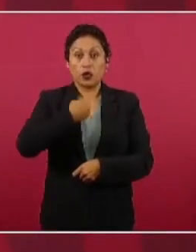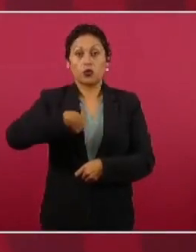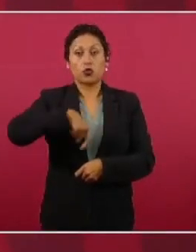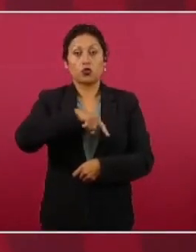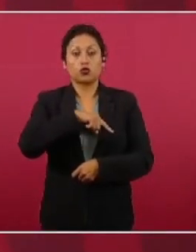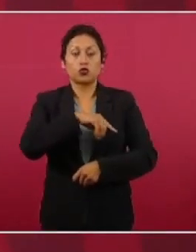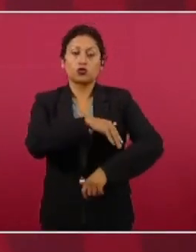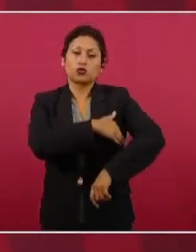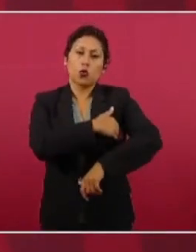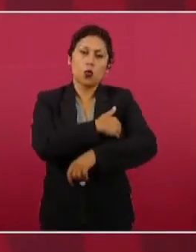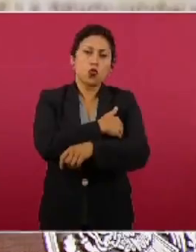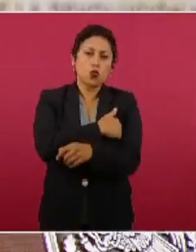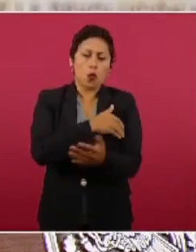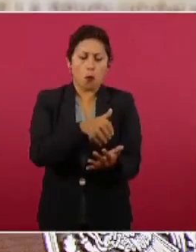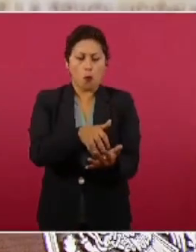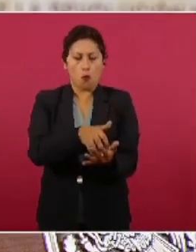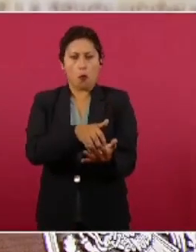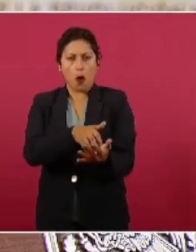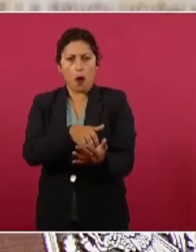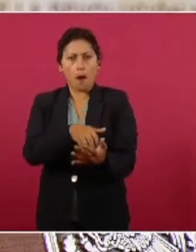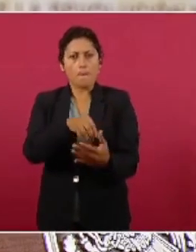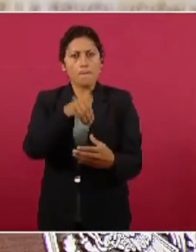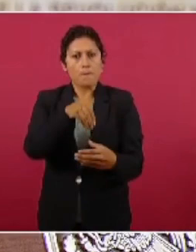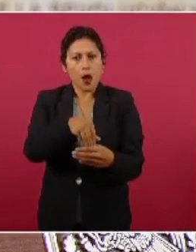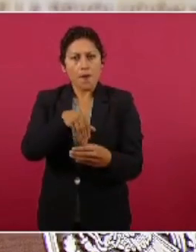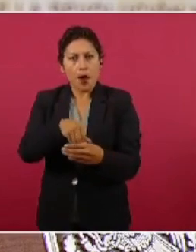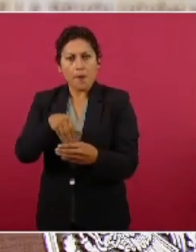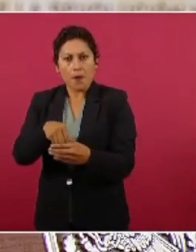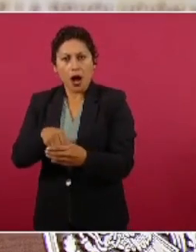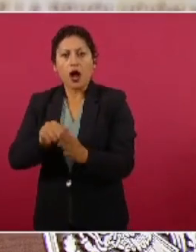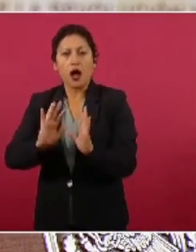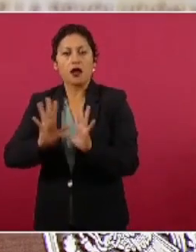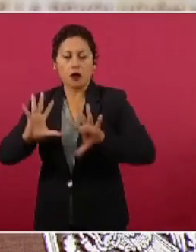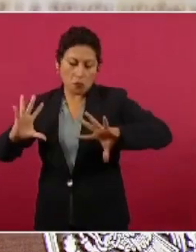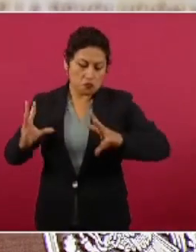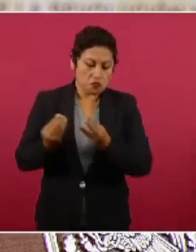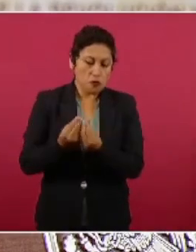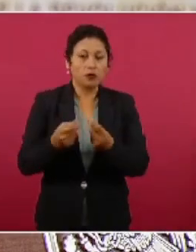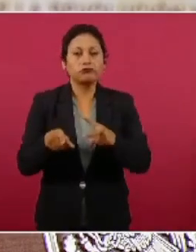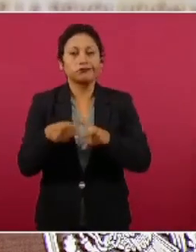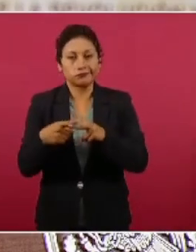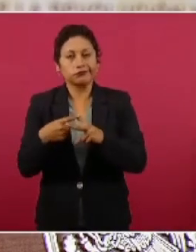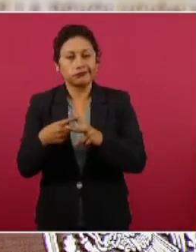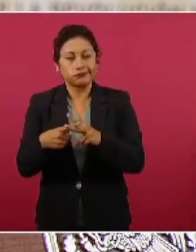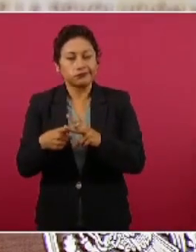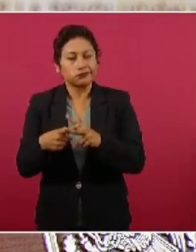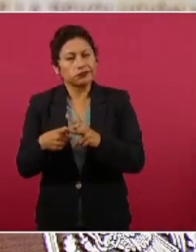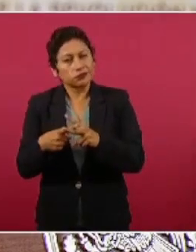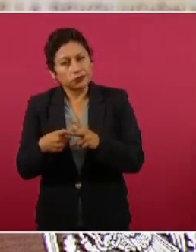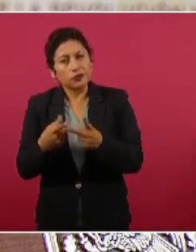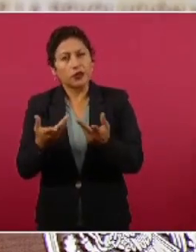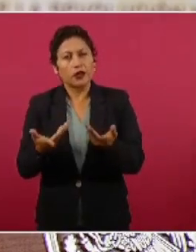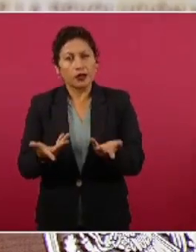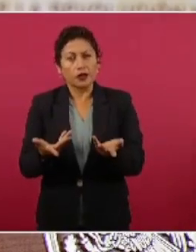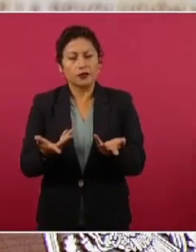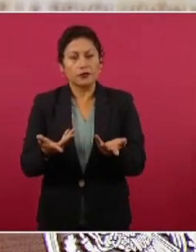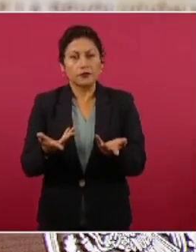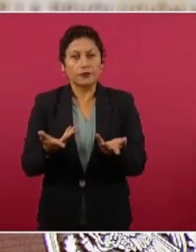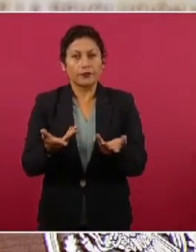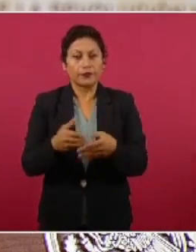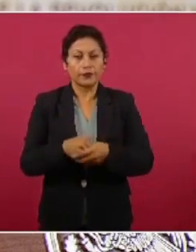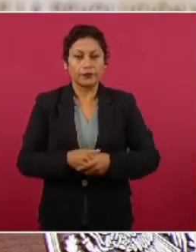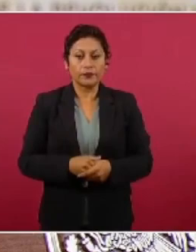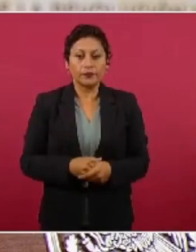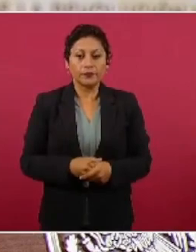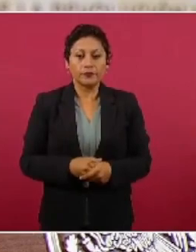podemos hacer la cuenta, pero ya podemos estar en el tiempo que llevamos con ahorros del